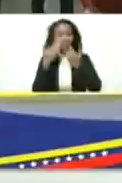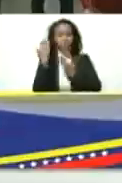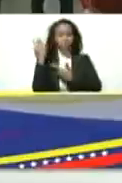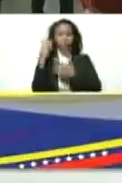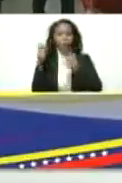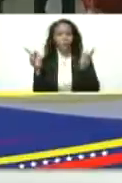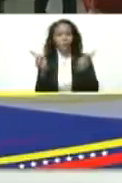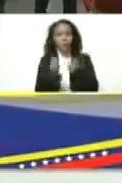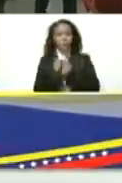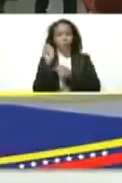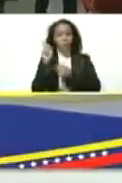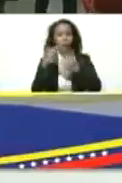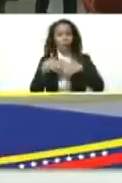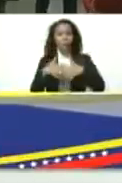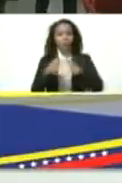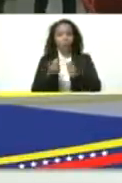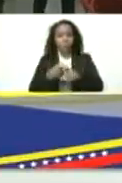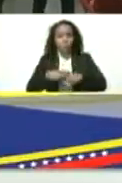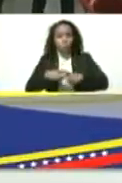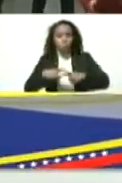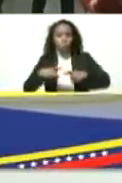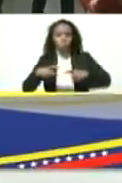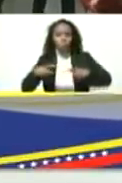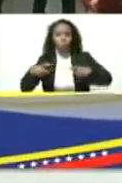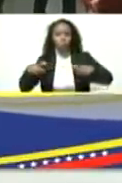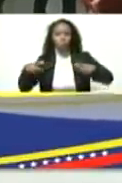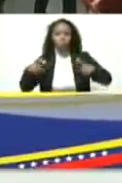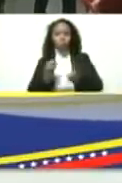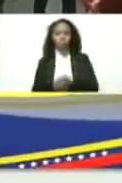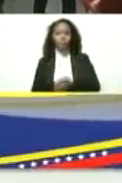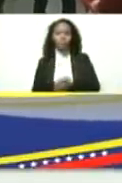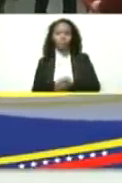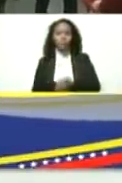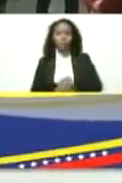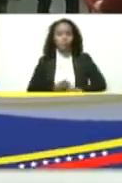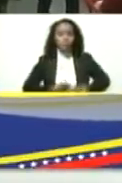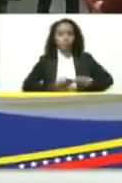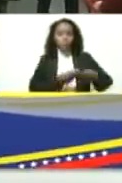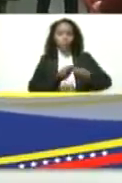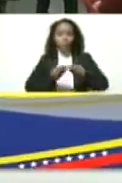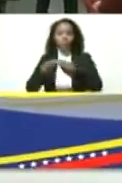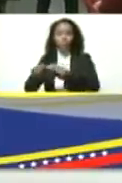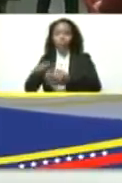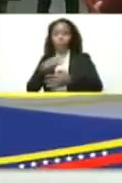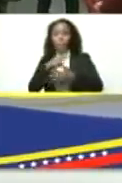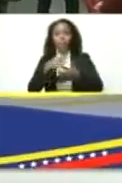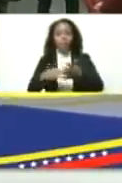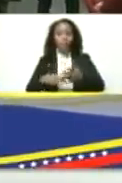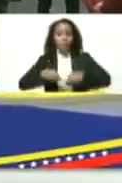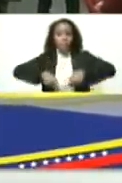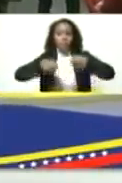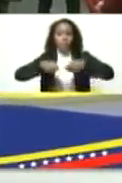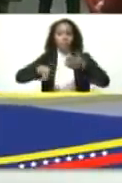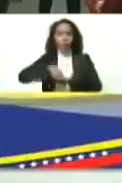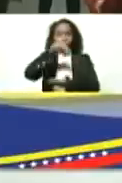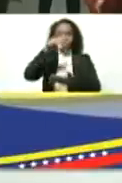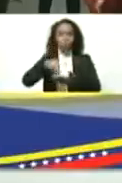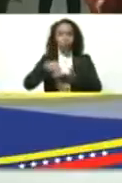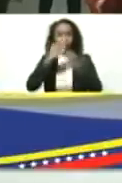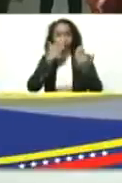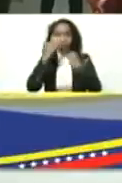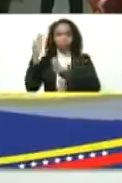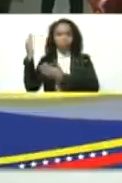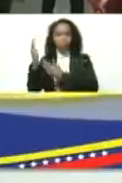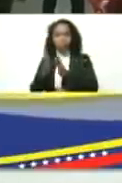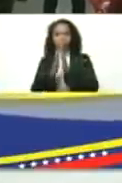ya, creciendo y distribuyendo su producto en el mercado nacional. Adelante, por